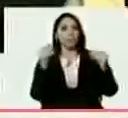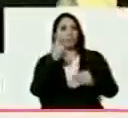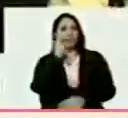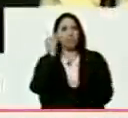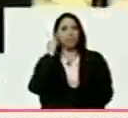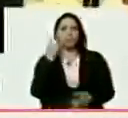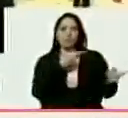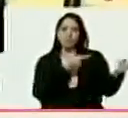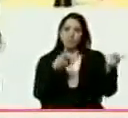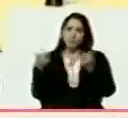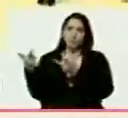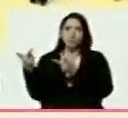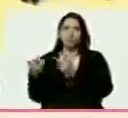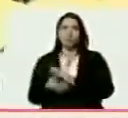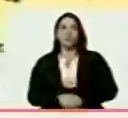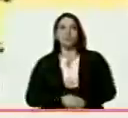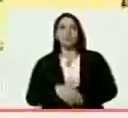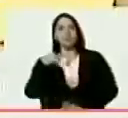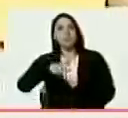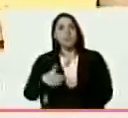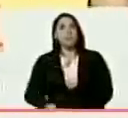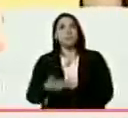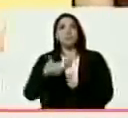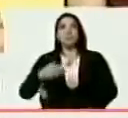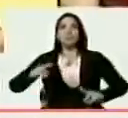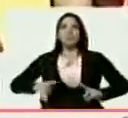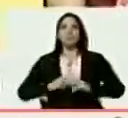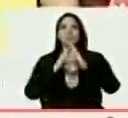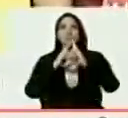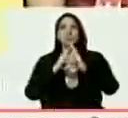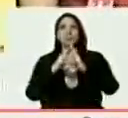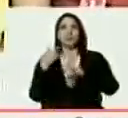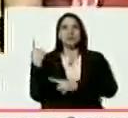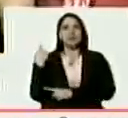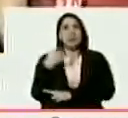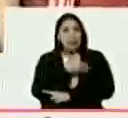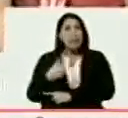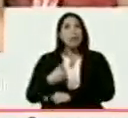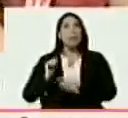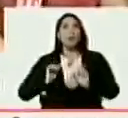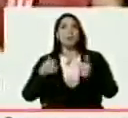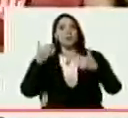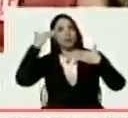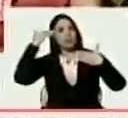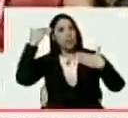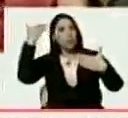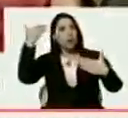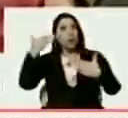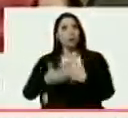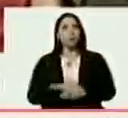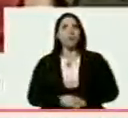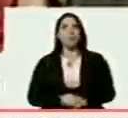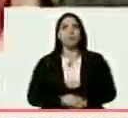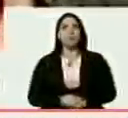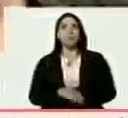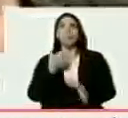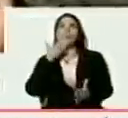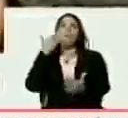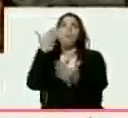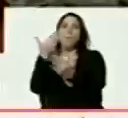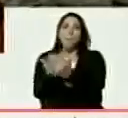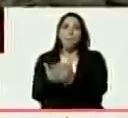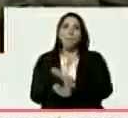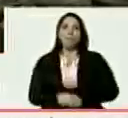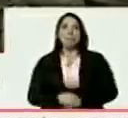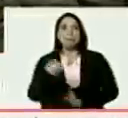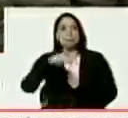sean bienvenidos a este importante encuentro. Pero queremos iniciar saludando y agradeciendo